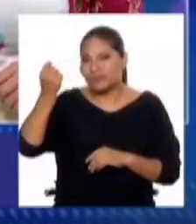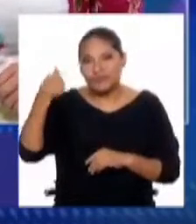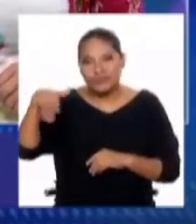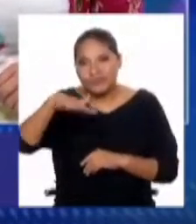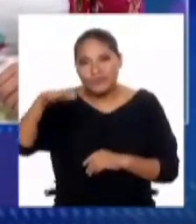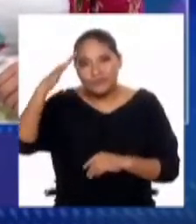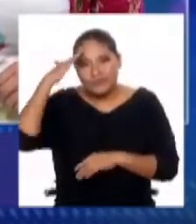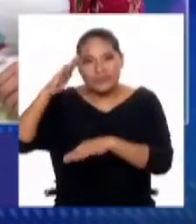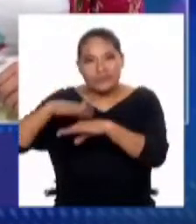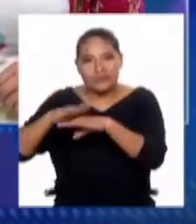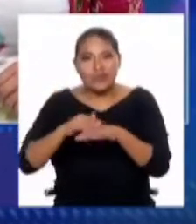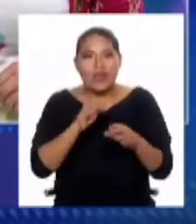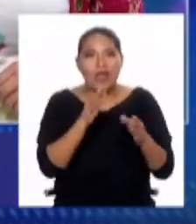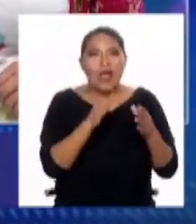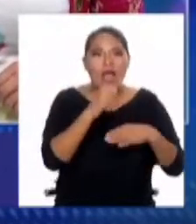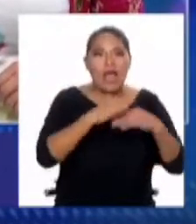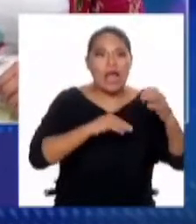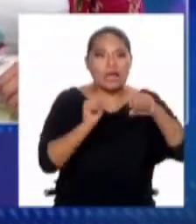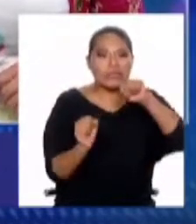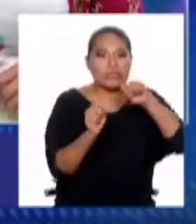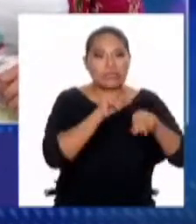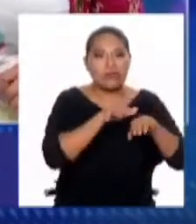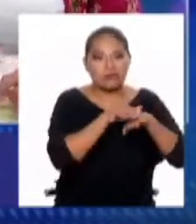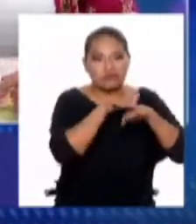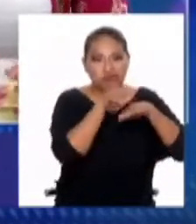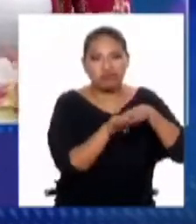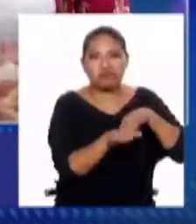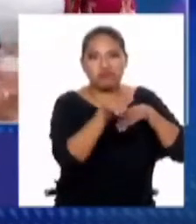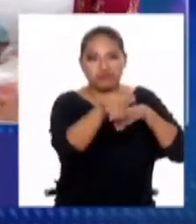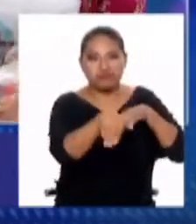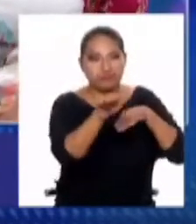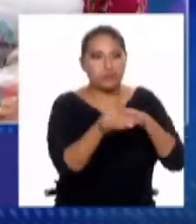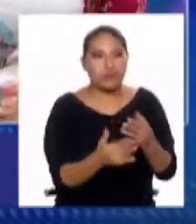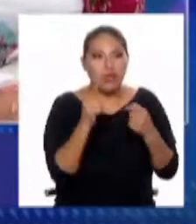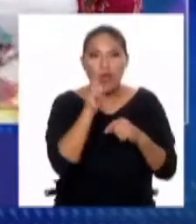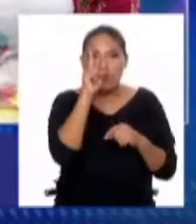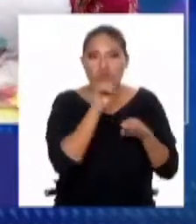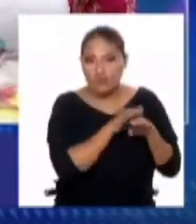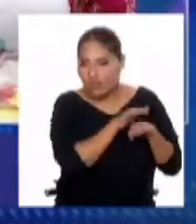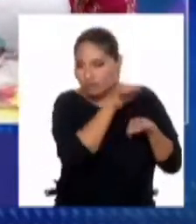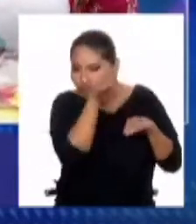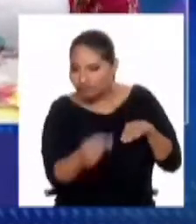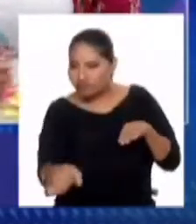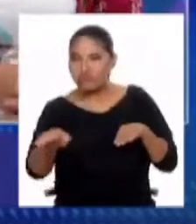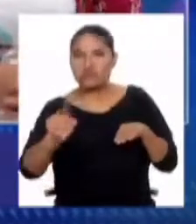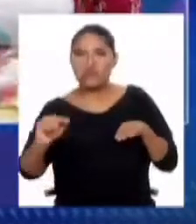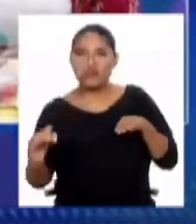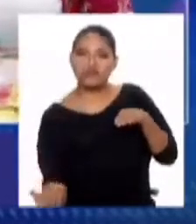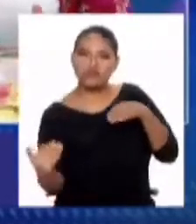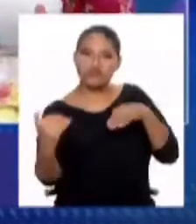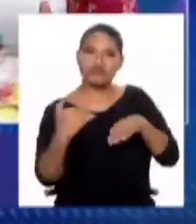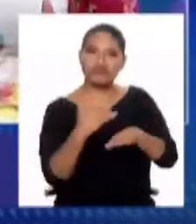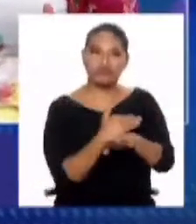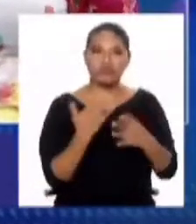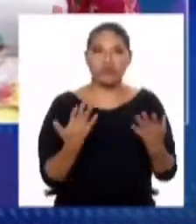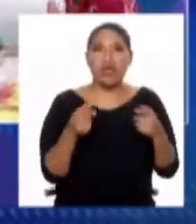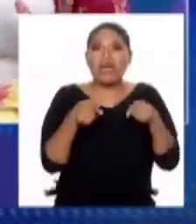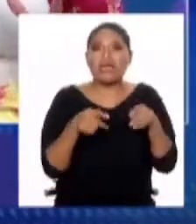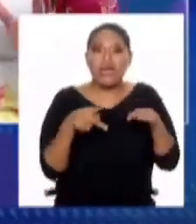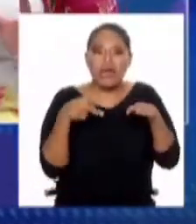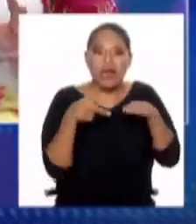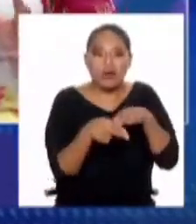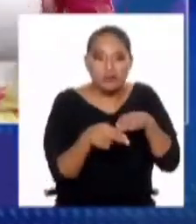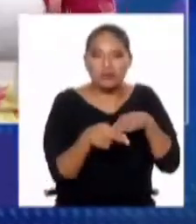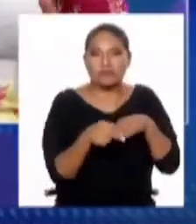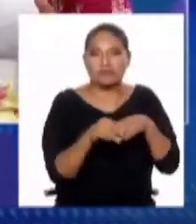y hay que reconocer. Las carreteras ya no se hacen para que agarren a cada pueblito, así es, se hacen de una, y luego se ponen las señor Taís, que